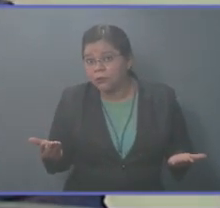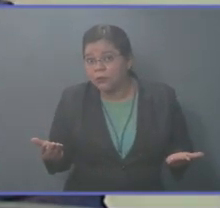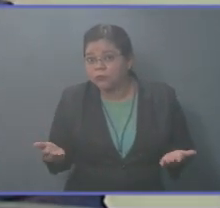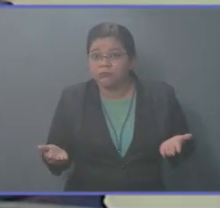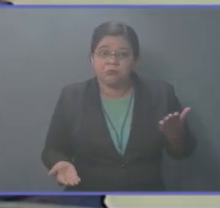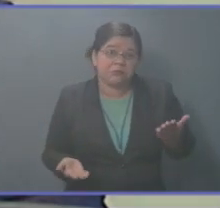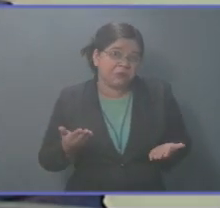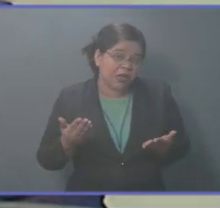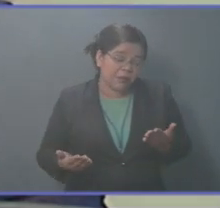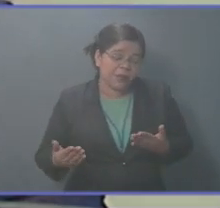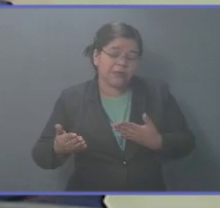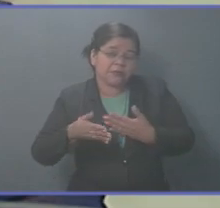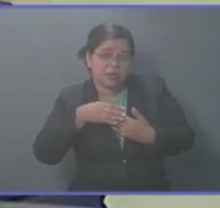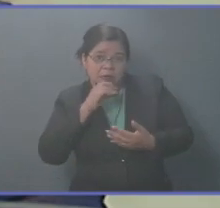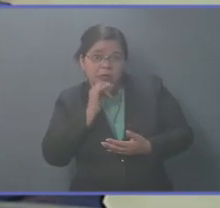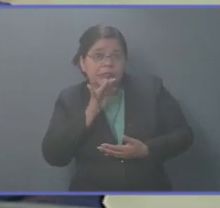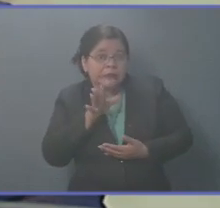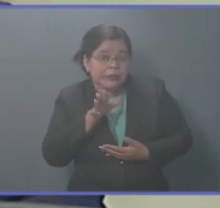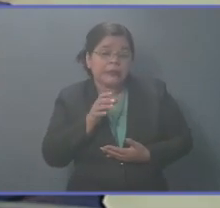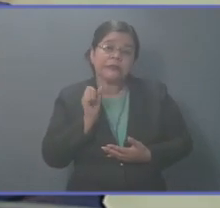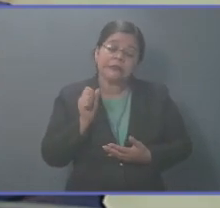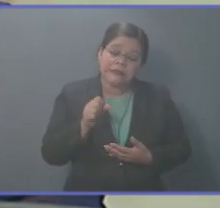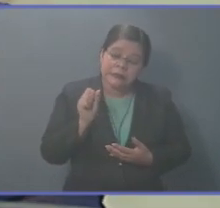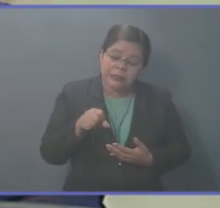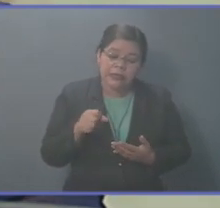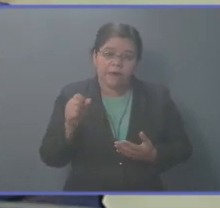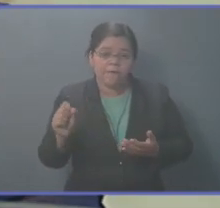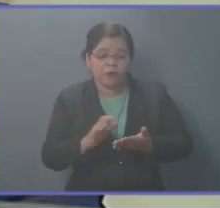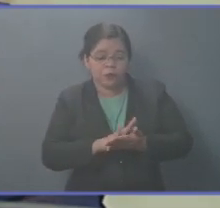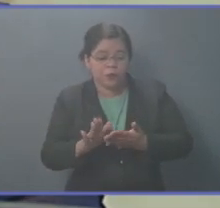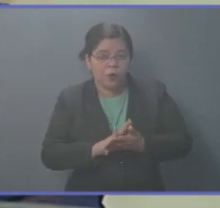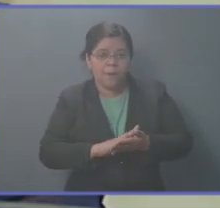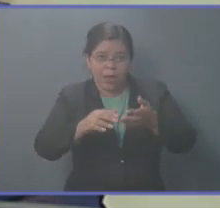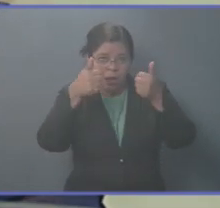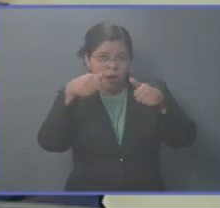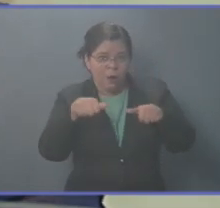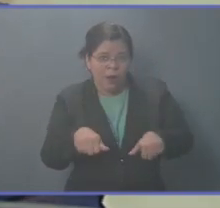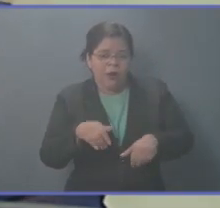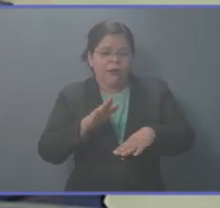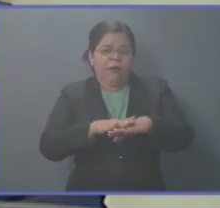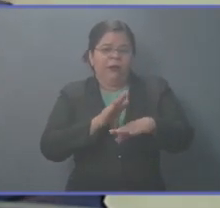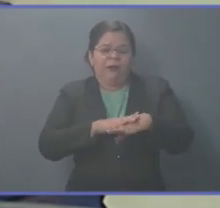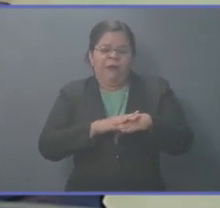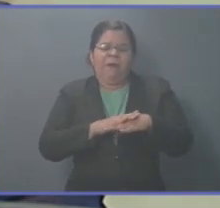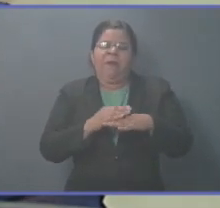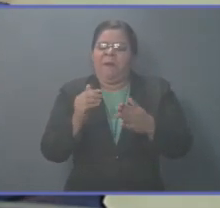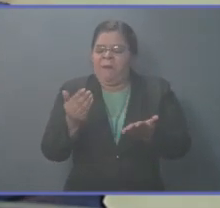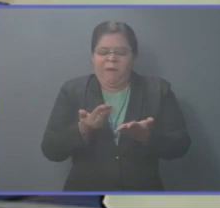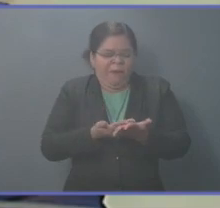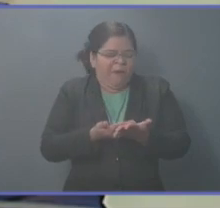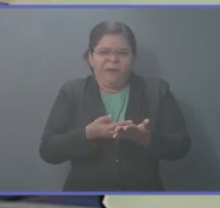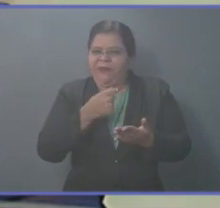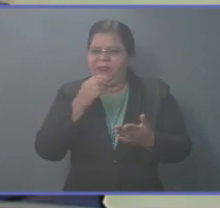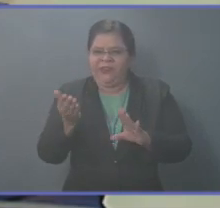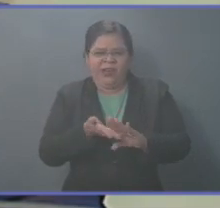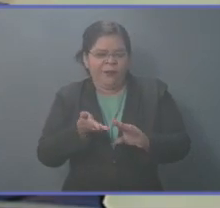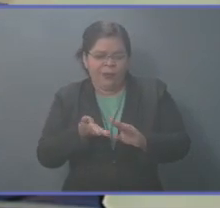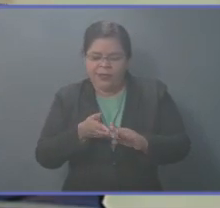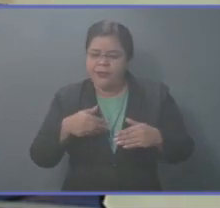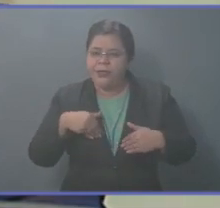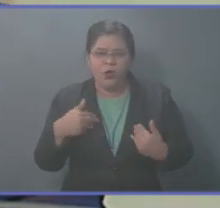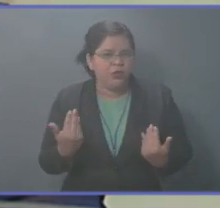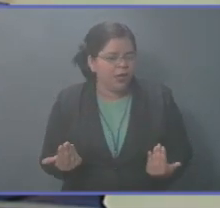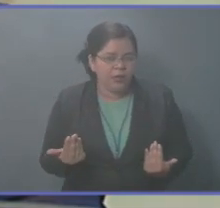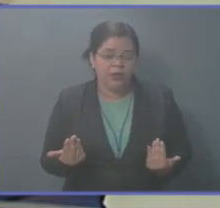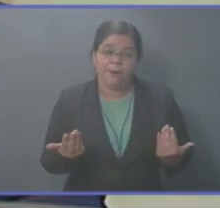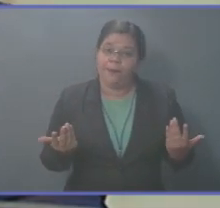aunque anuncian que en ellas se anexan copias simples del acuerdo de convocatoria, este no figura en el expediente del proceso.